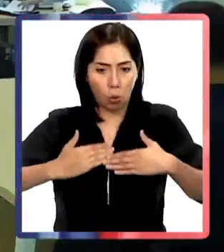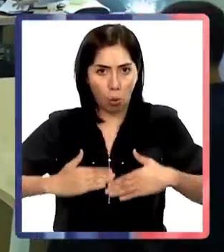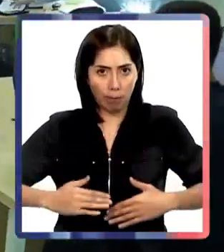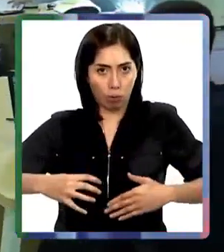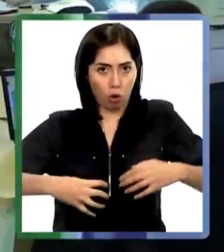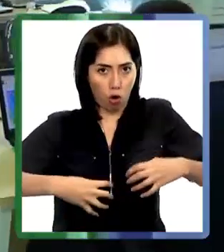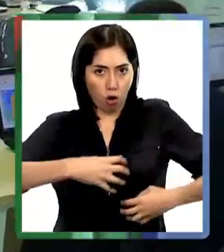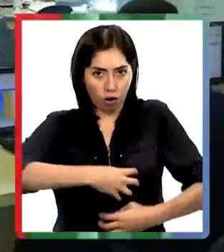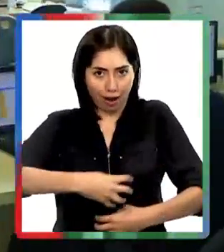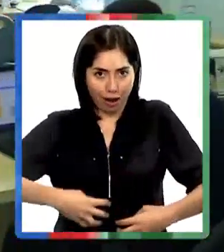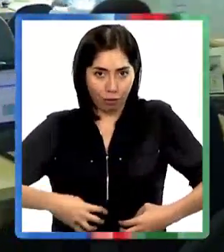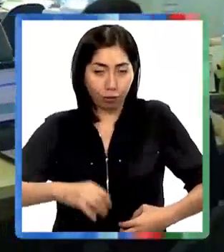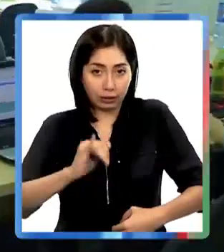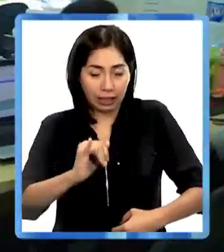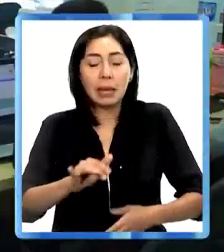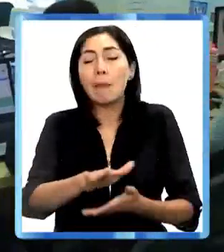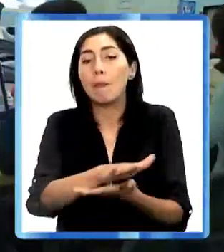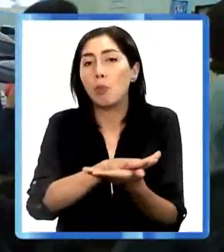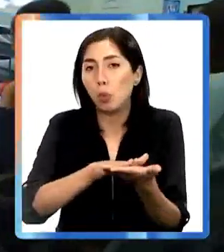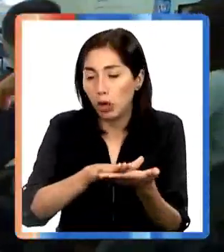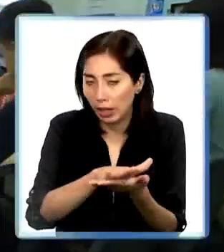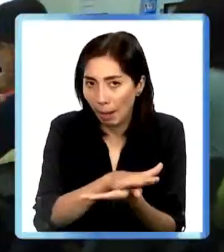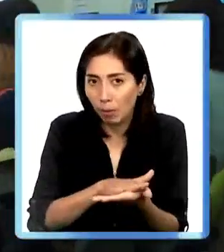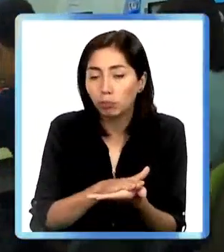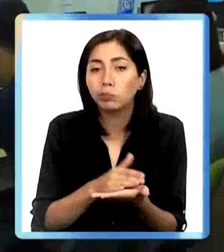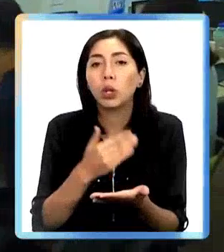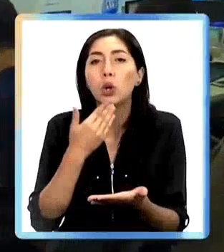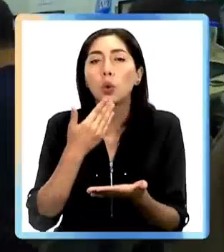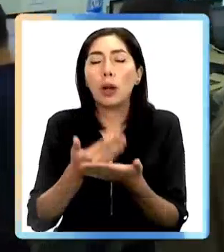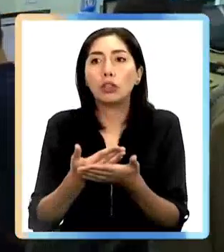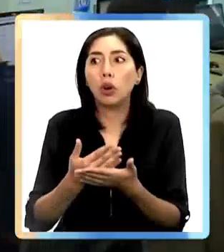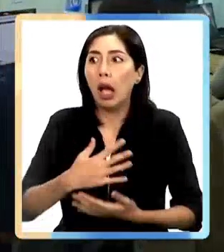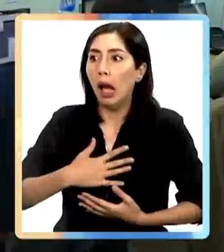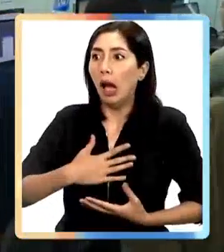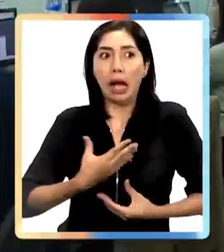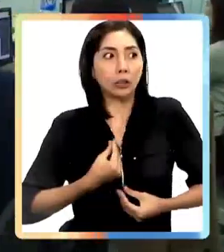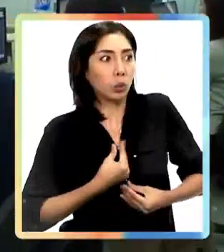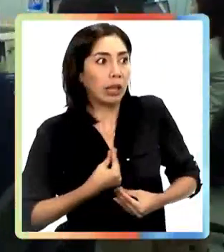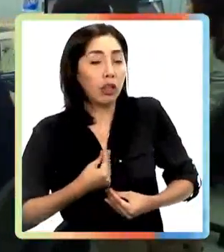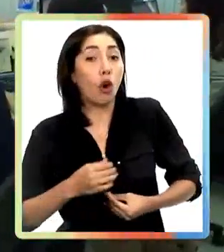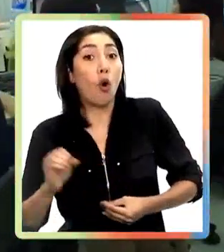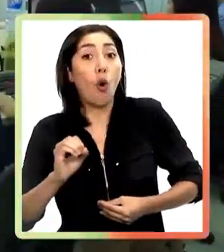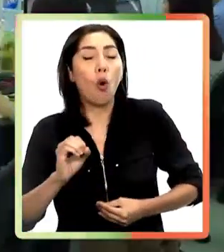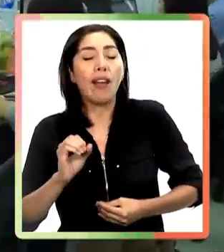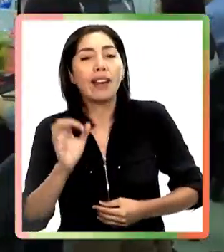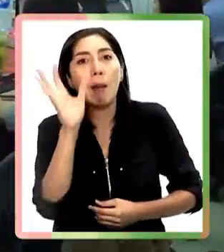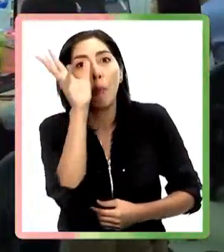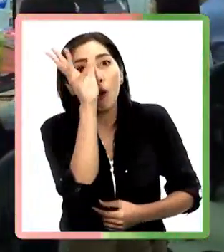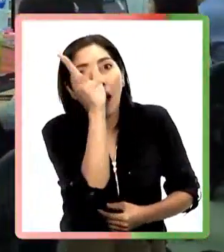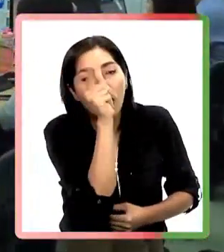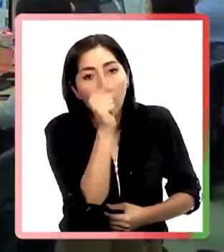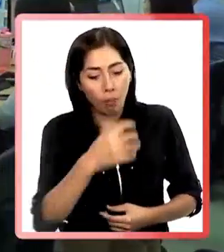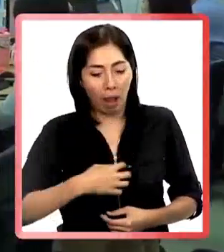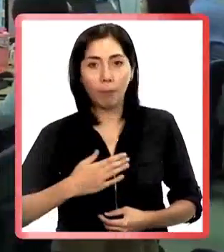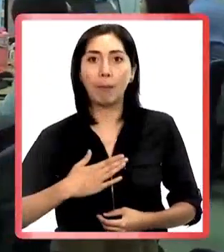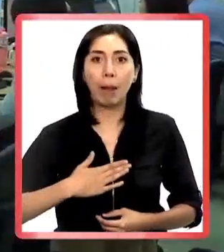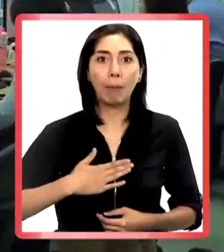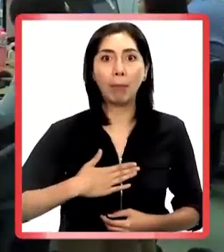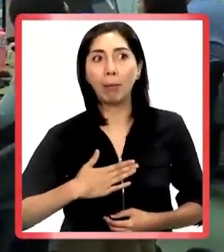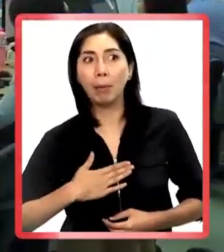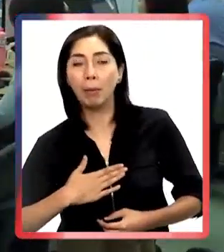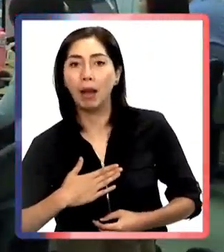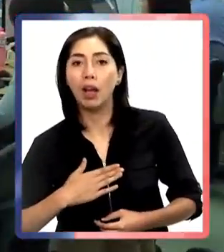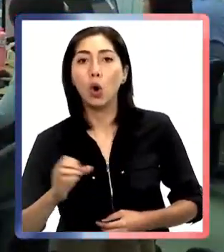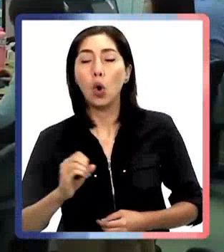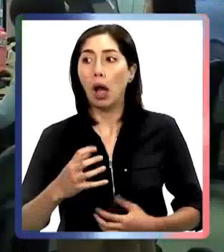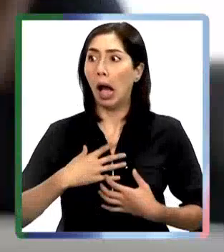nuestros órganos. Por ejemplo, he sabido que, o sea, todos cuando nos sentimos asustados o enamorados nos palpita el corazón, ¿me entiendes? O